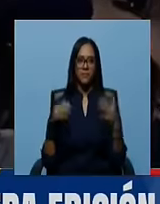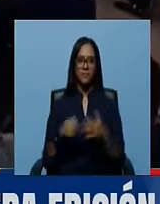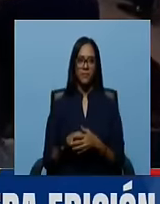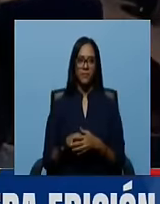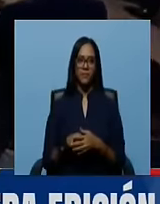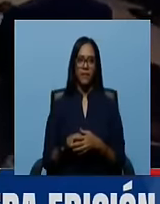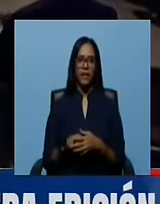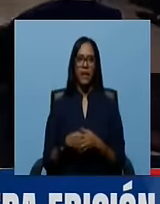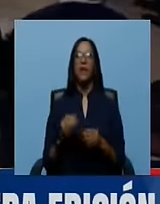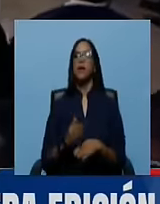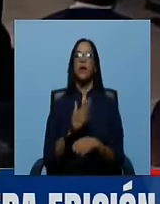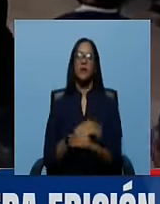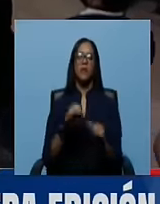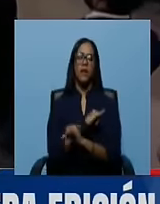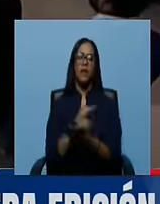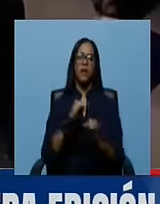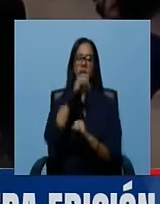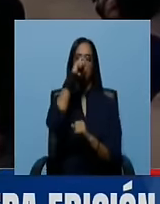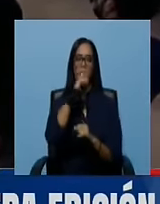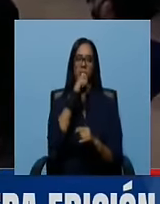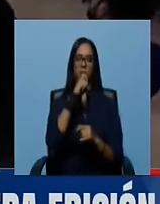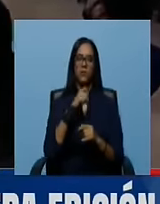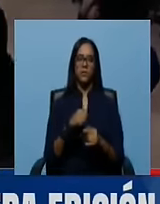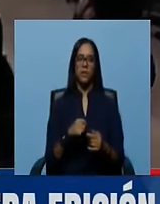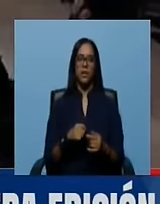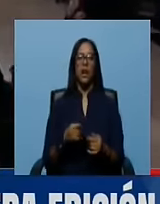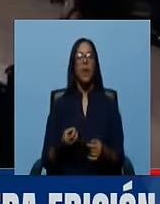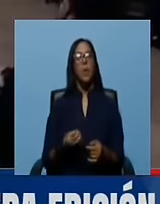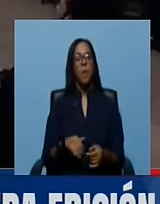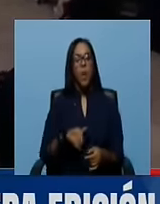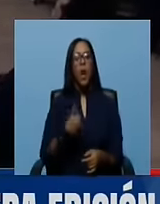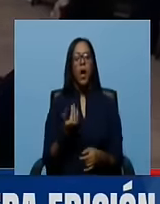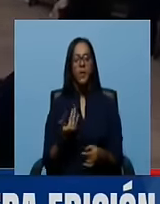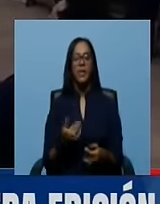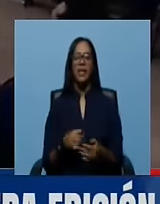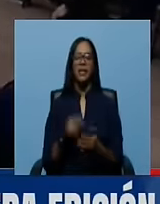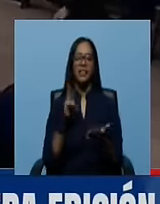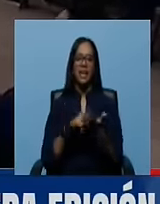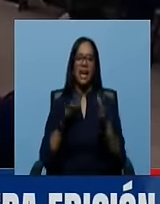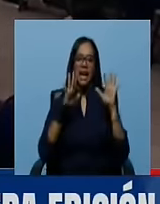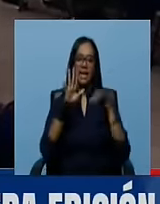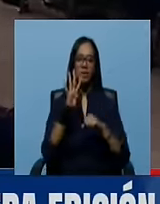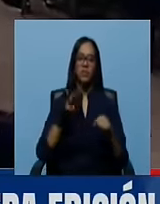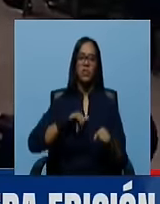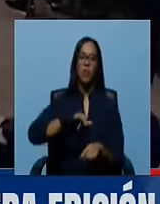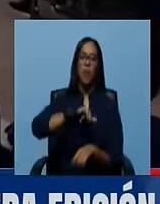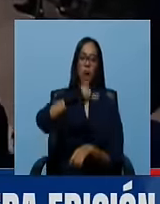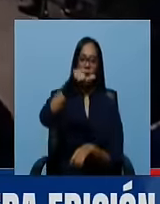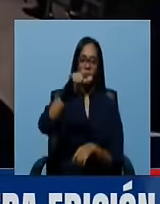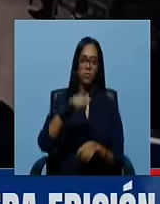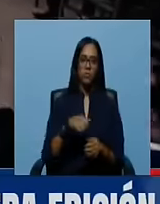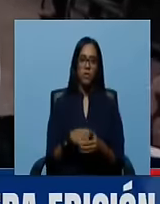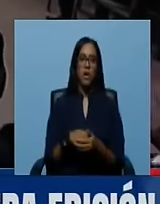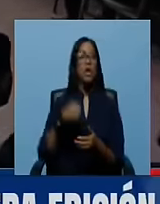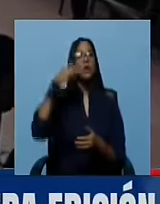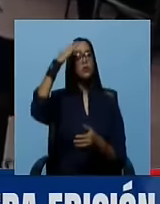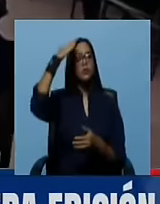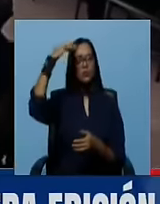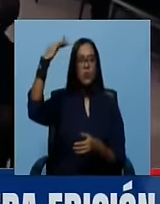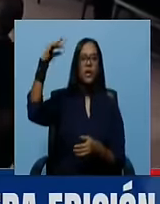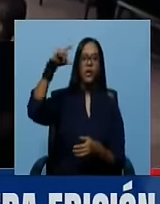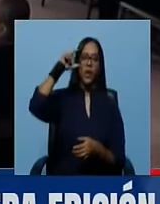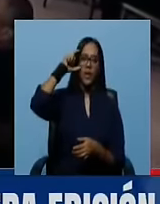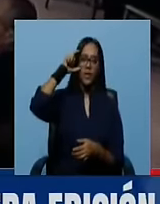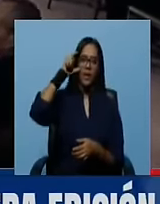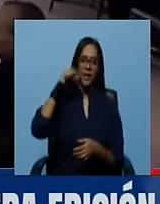Y antes de finalizar el año, es muy probable que se llegue a 14 vuelos. Sueño con el día